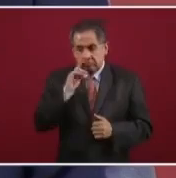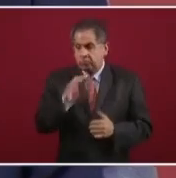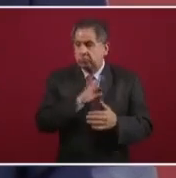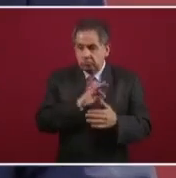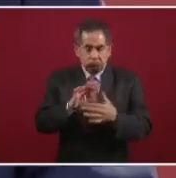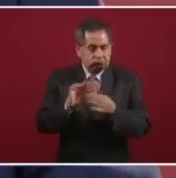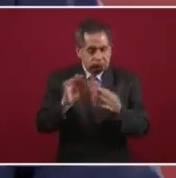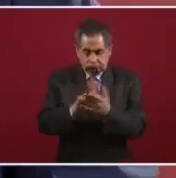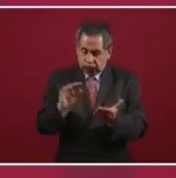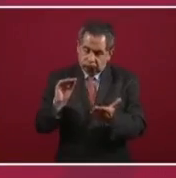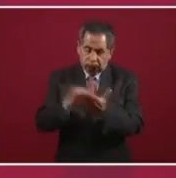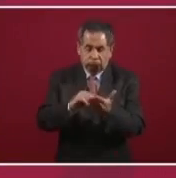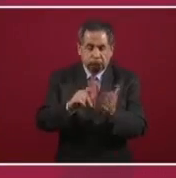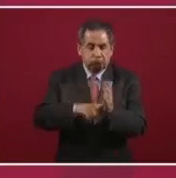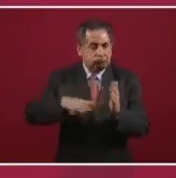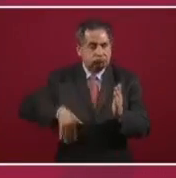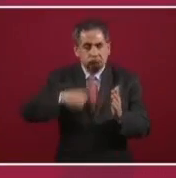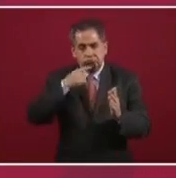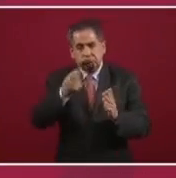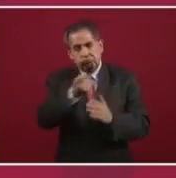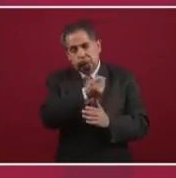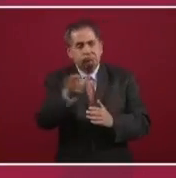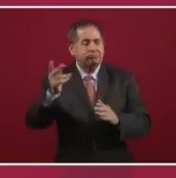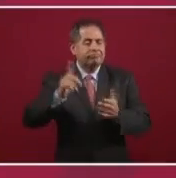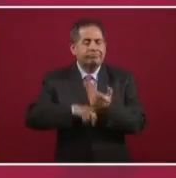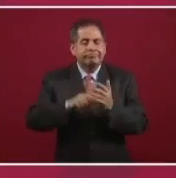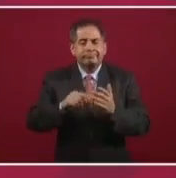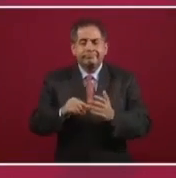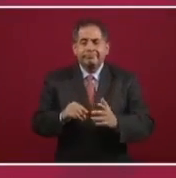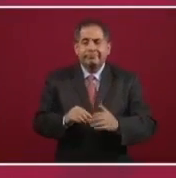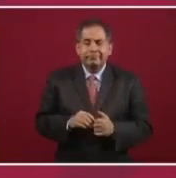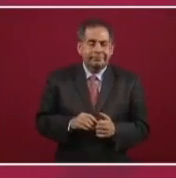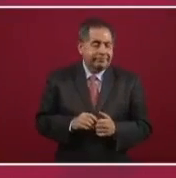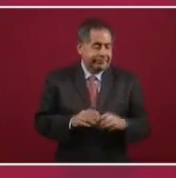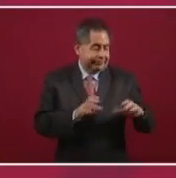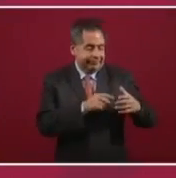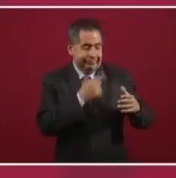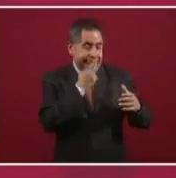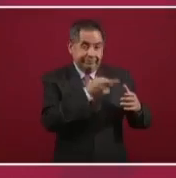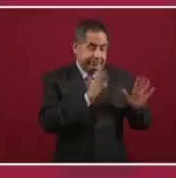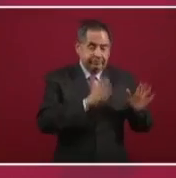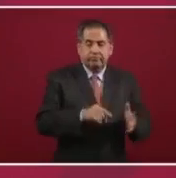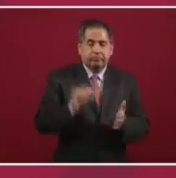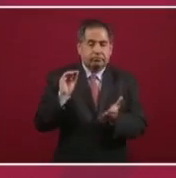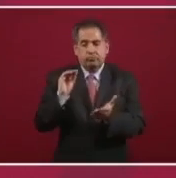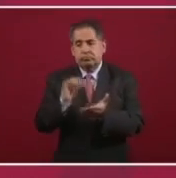establecer, como dirían los tecnócratas,